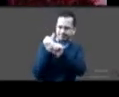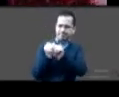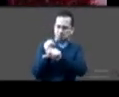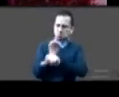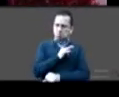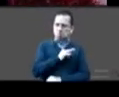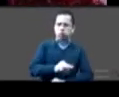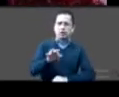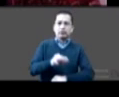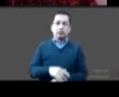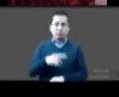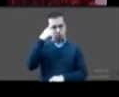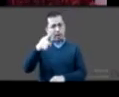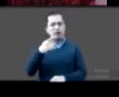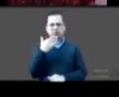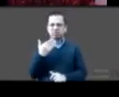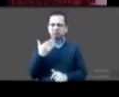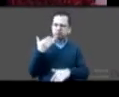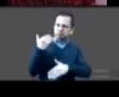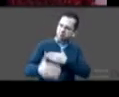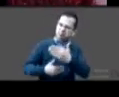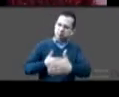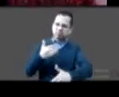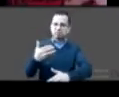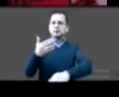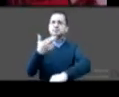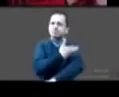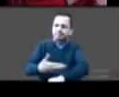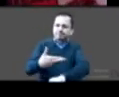llegar hasta los tribunales con